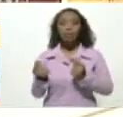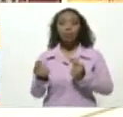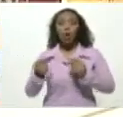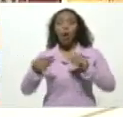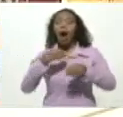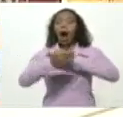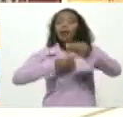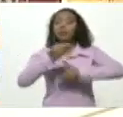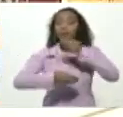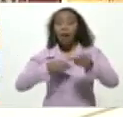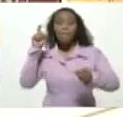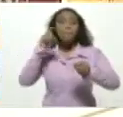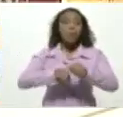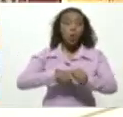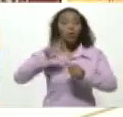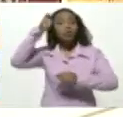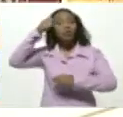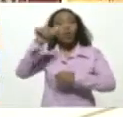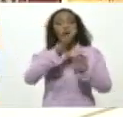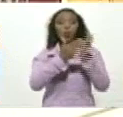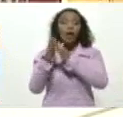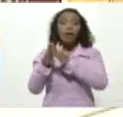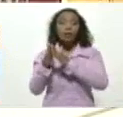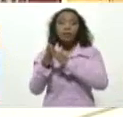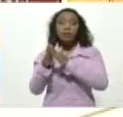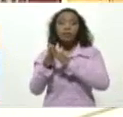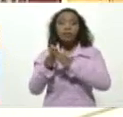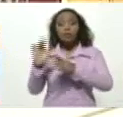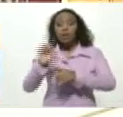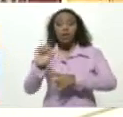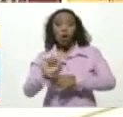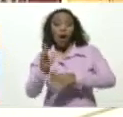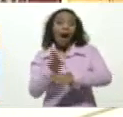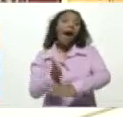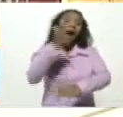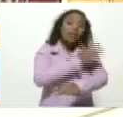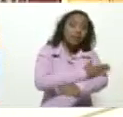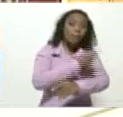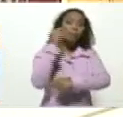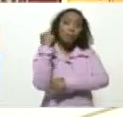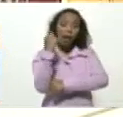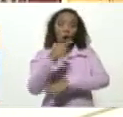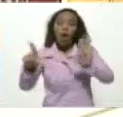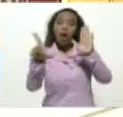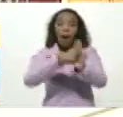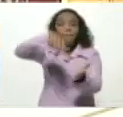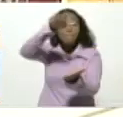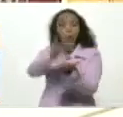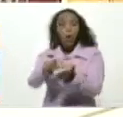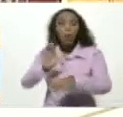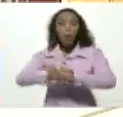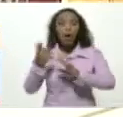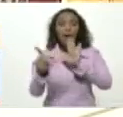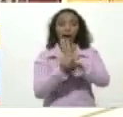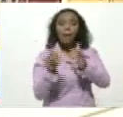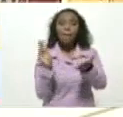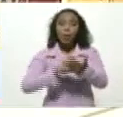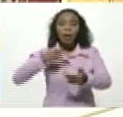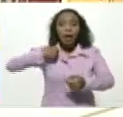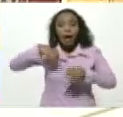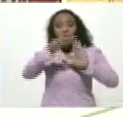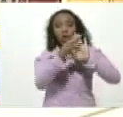constituir, registrar una ciudad comunal sin que esté la ley aprobada, porque la ley es la que va a establecer los